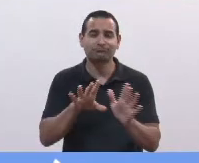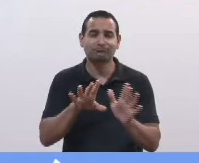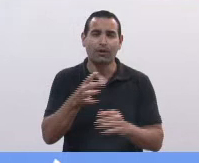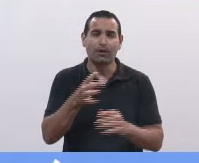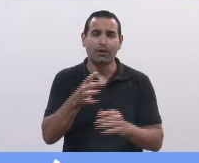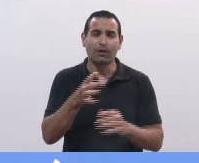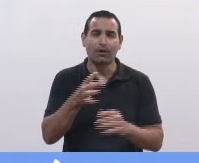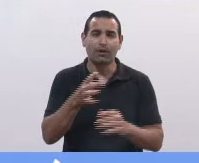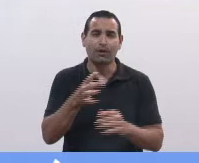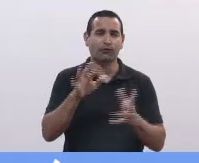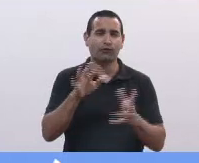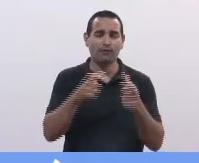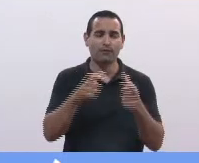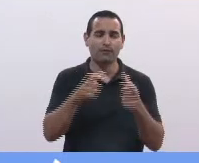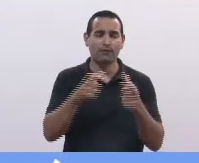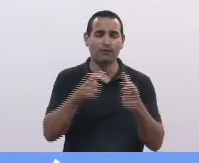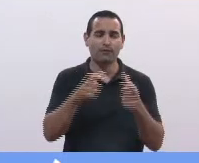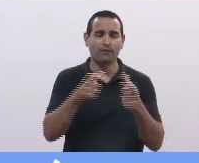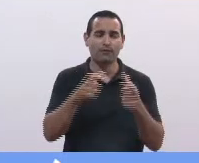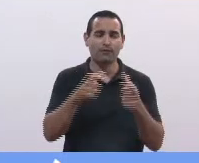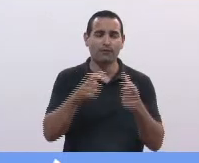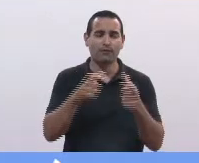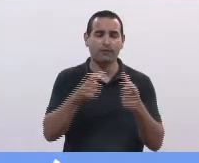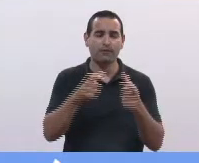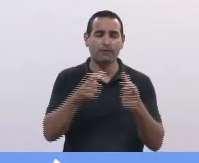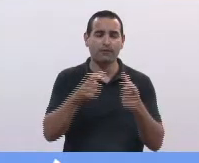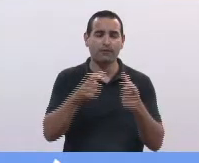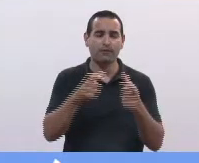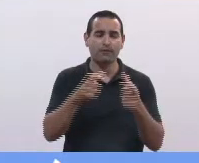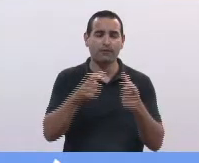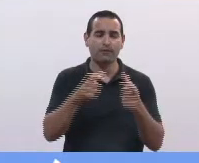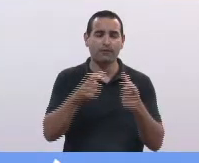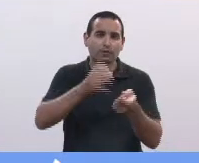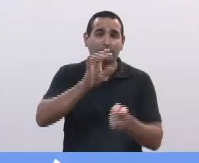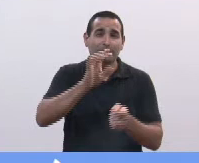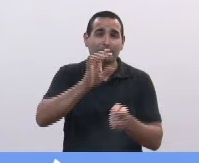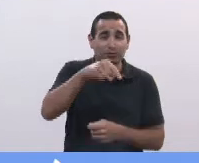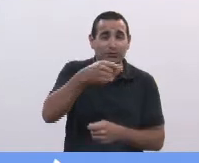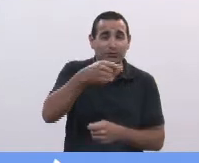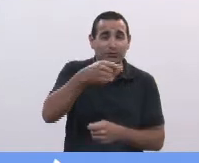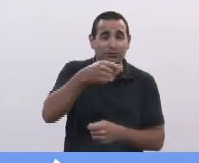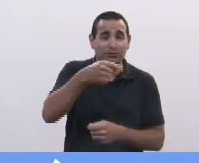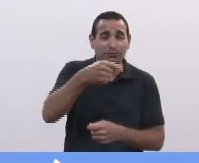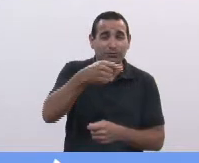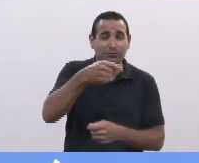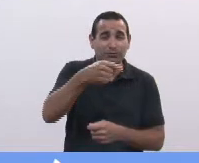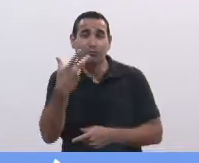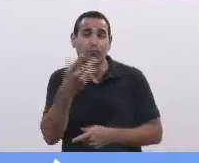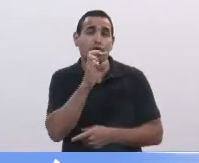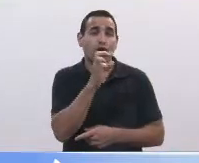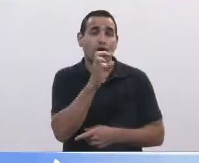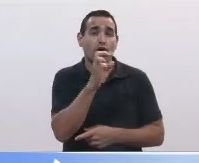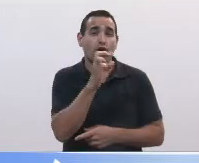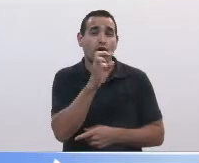única manera de que el bono rindiera solo el 5,6 o el 7,4 es tomando el